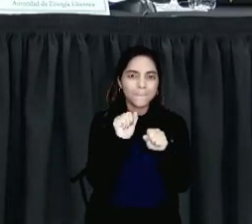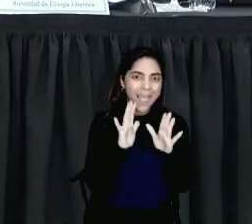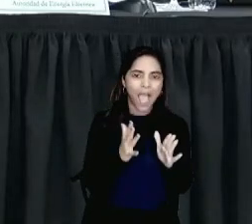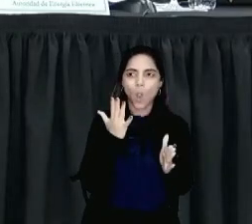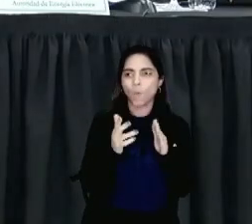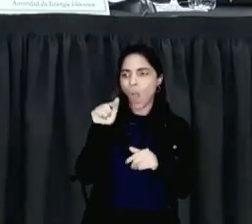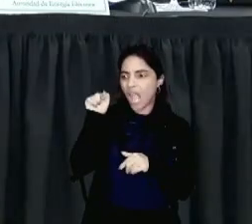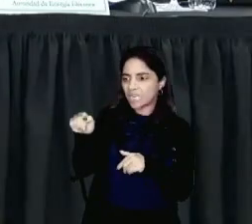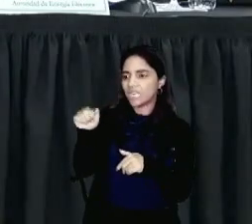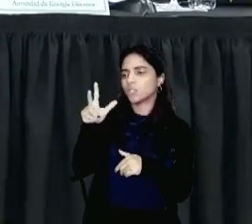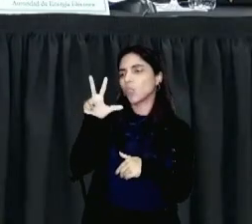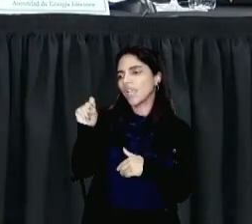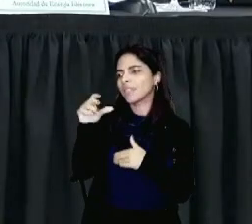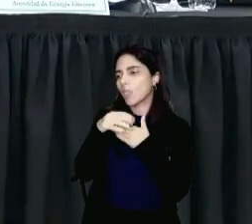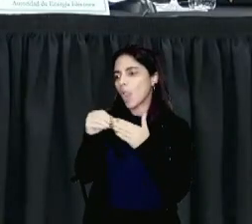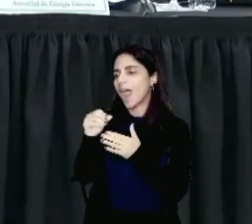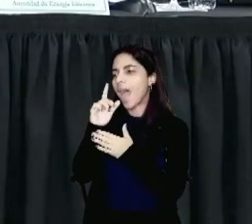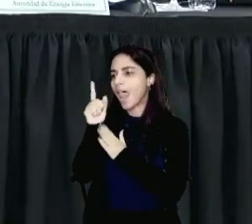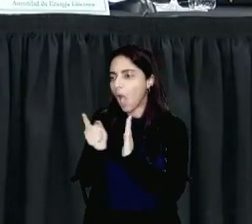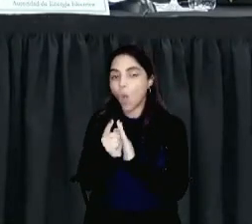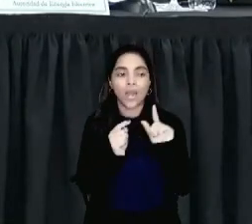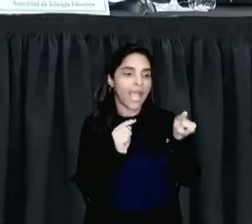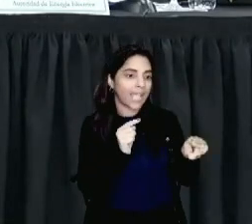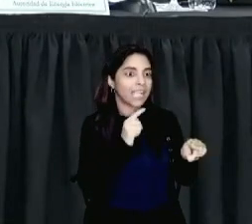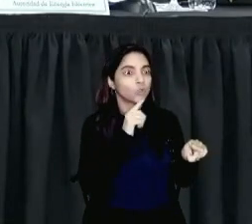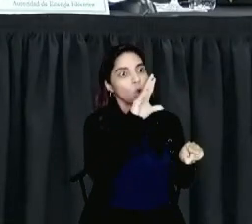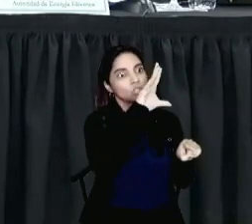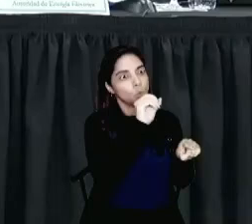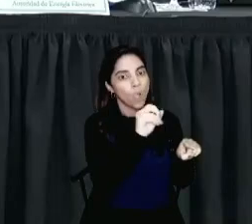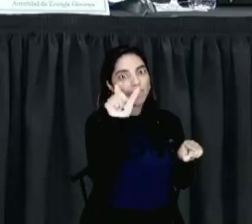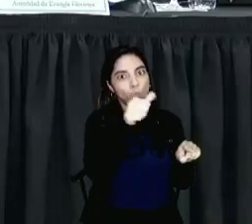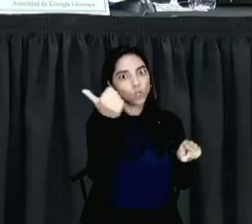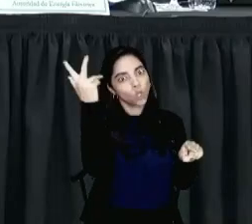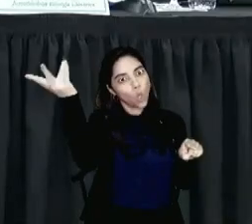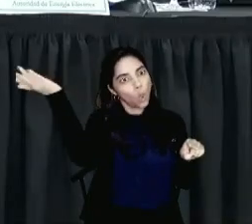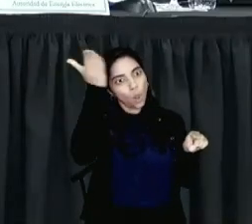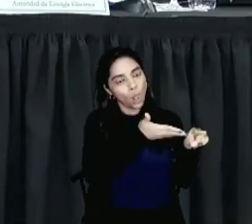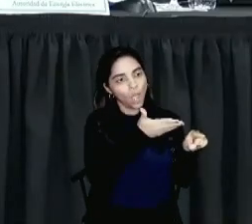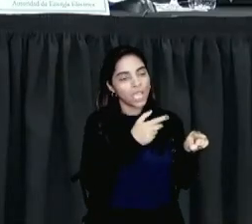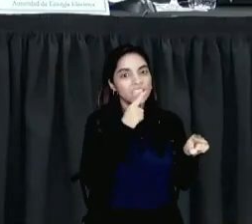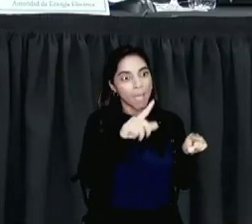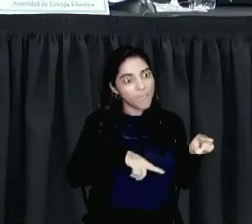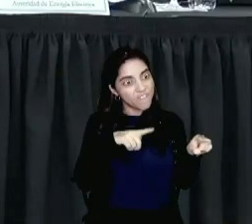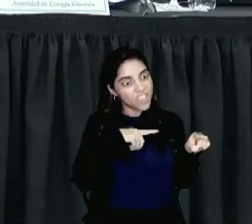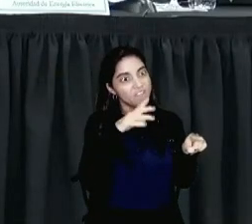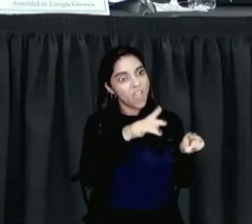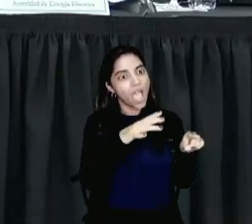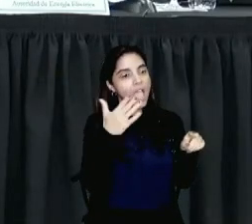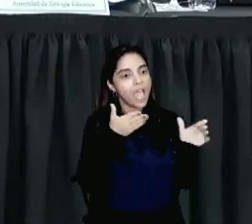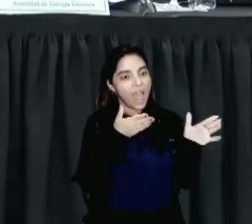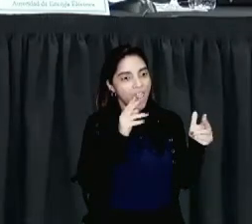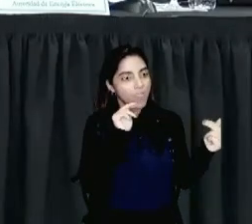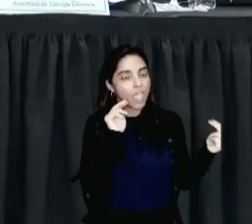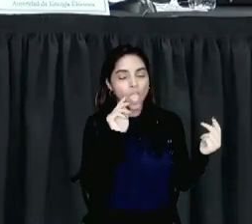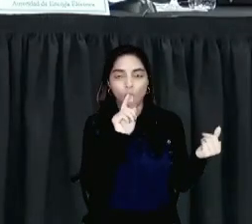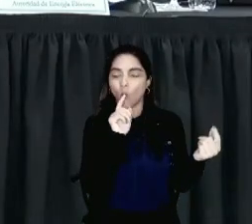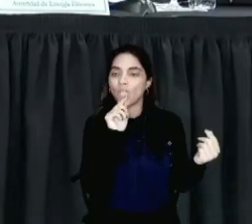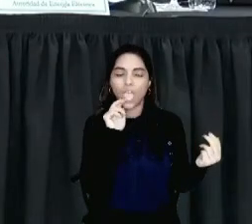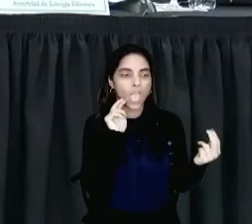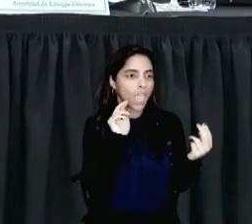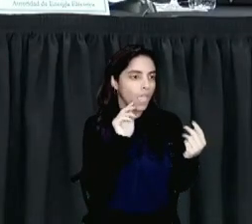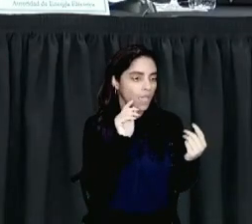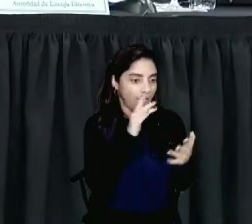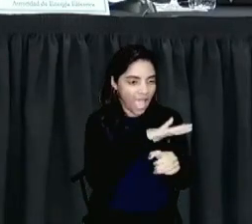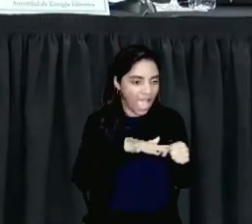$30 la hora lo traigan de la matriz y cueste 50 pesos la hora y además Viva en el condado y viva aquí viva allá que si eso es